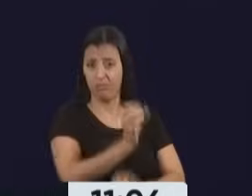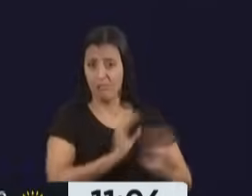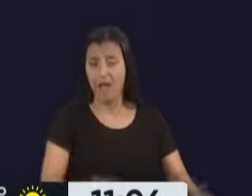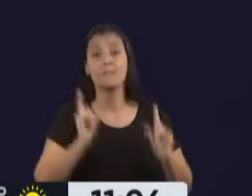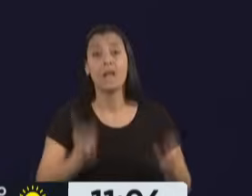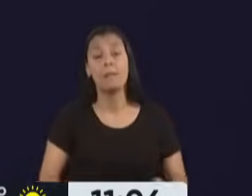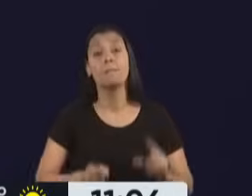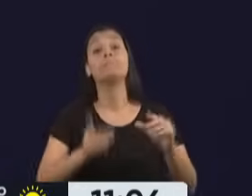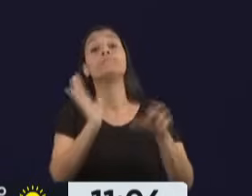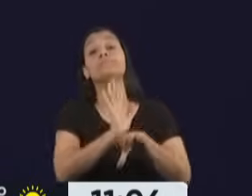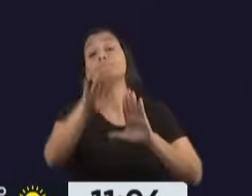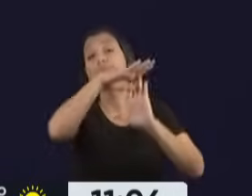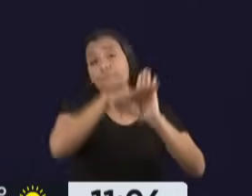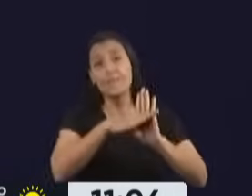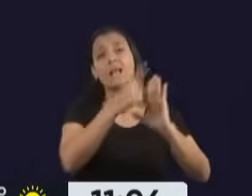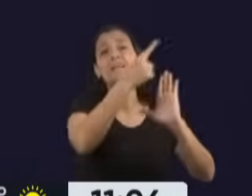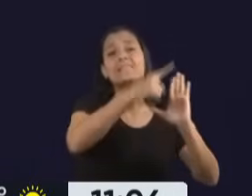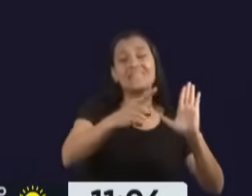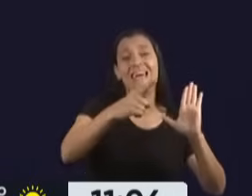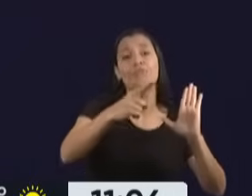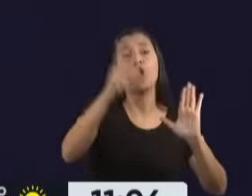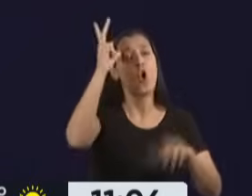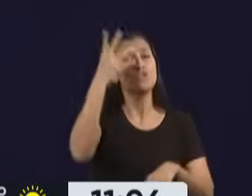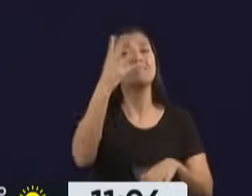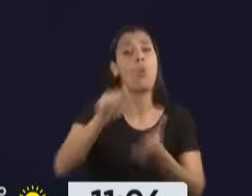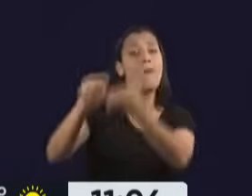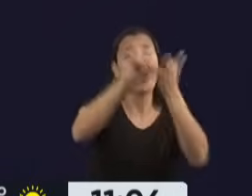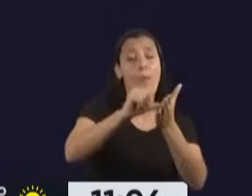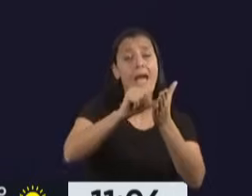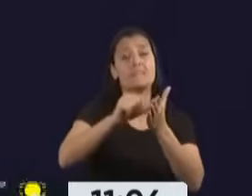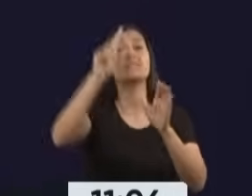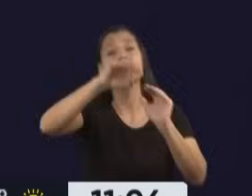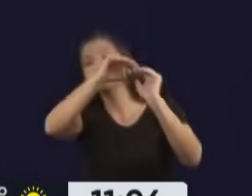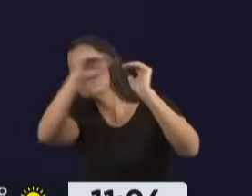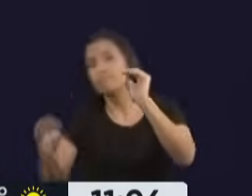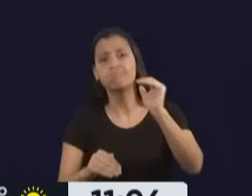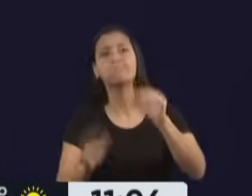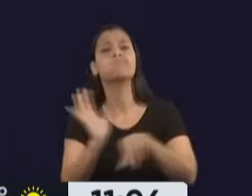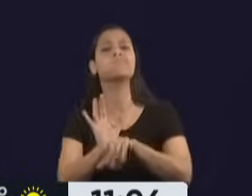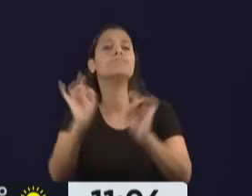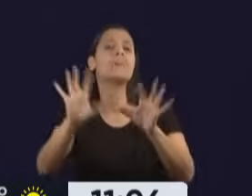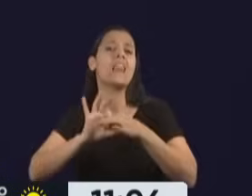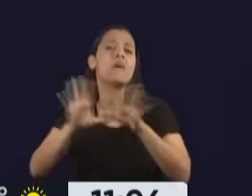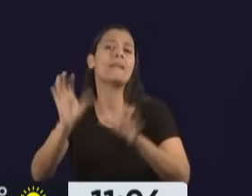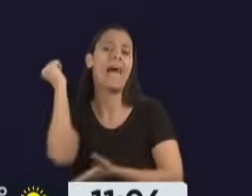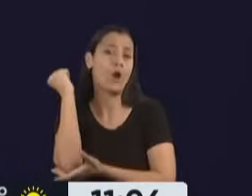puesto 144 de 184 países rankeados en el índice de libertad económica